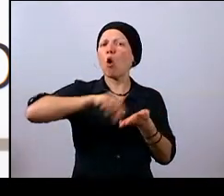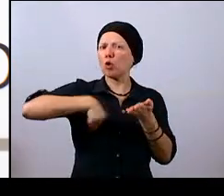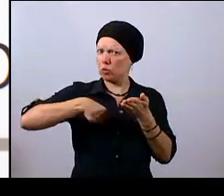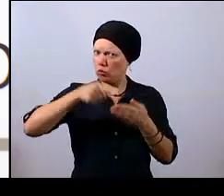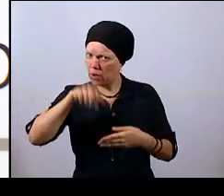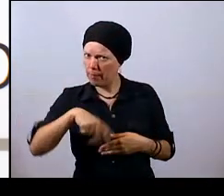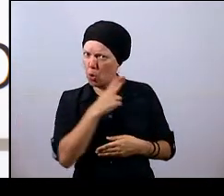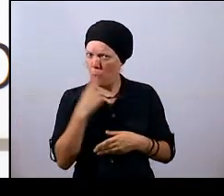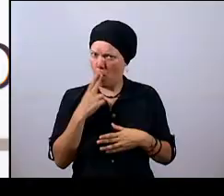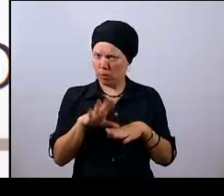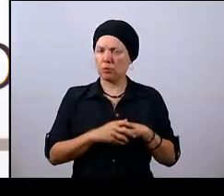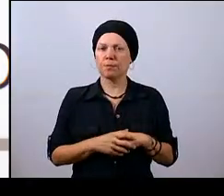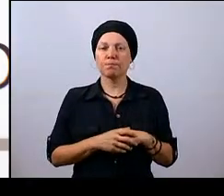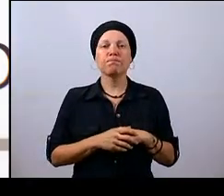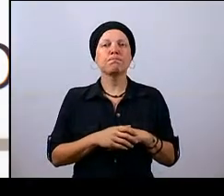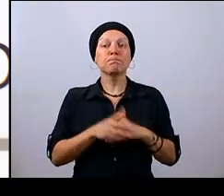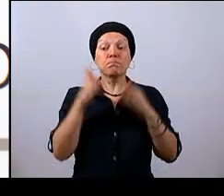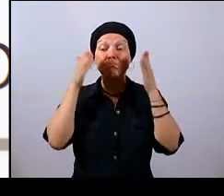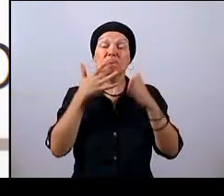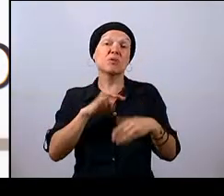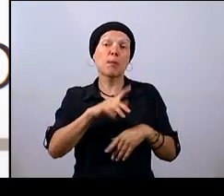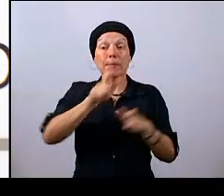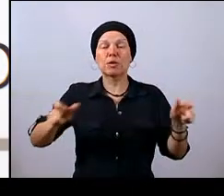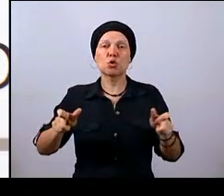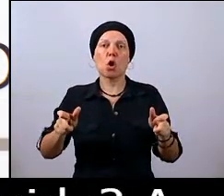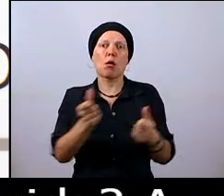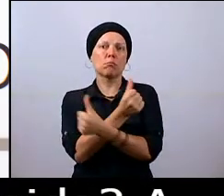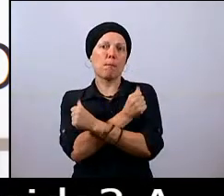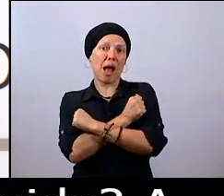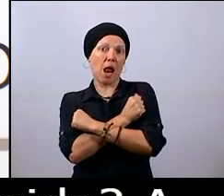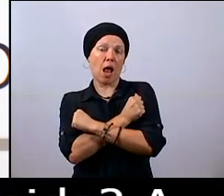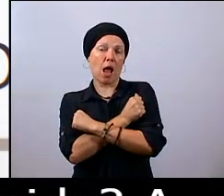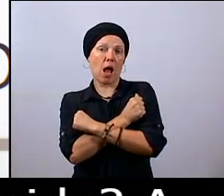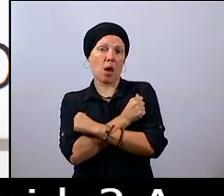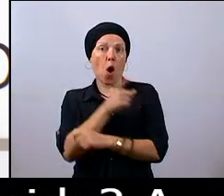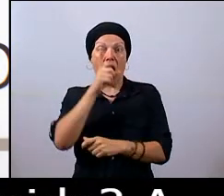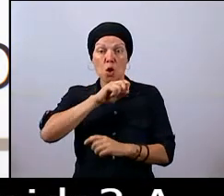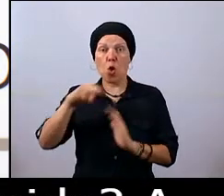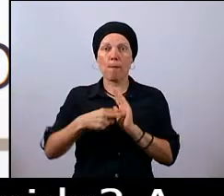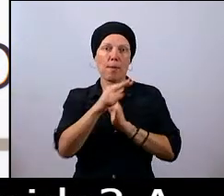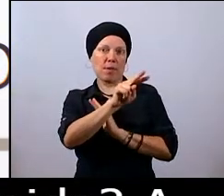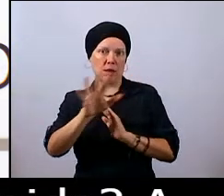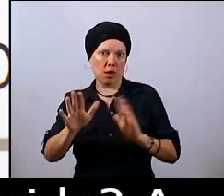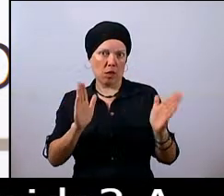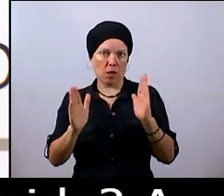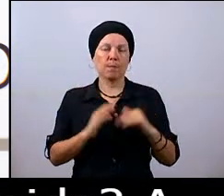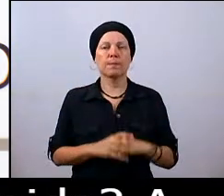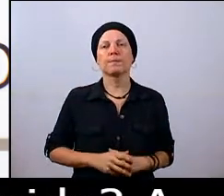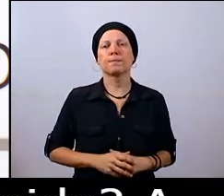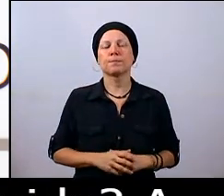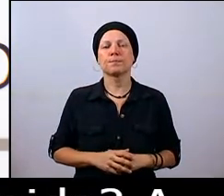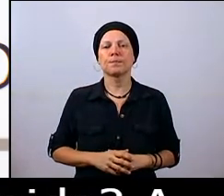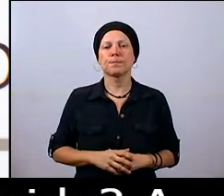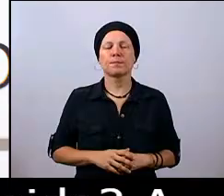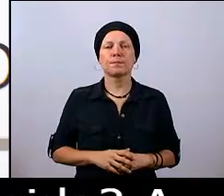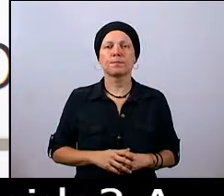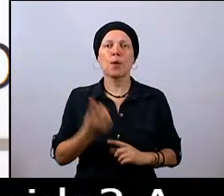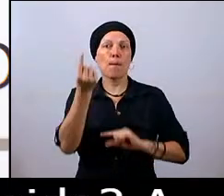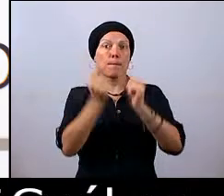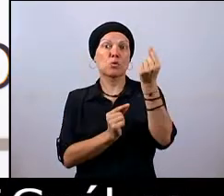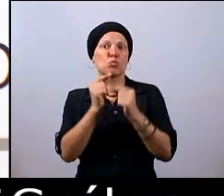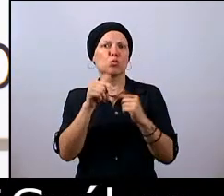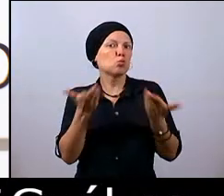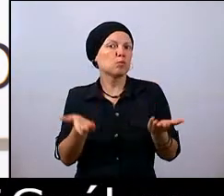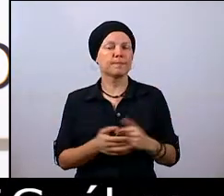¿A quién va dirigida? A personas que se encuentren desempleadas en el año 2025. ¿Cuál es el presupuesto?